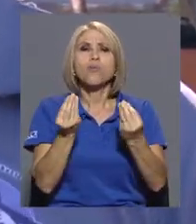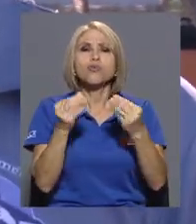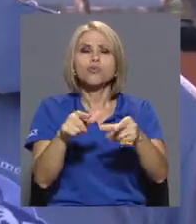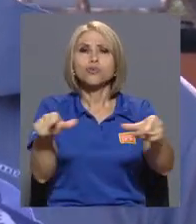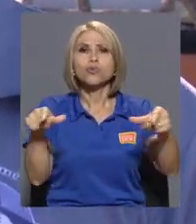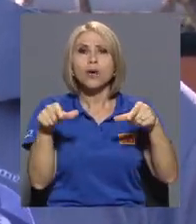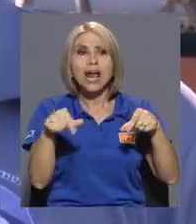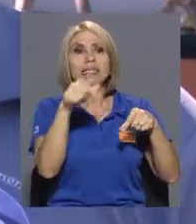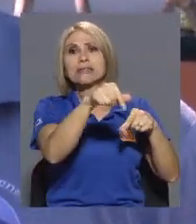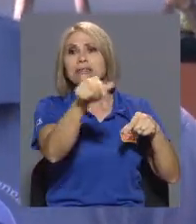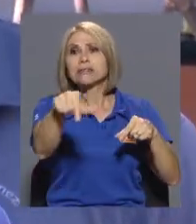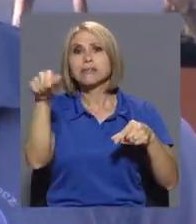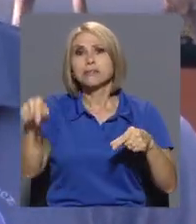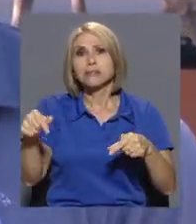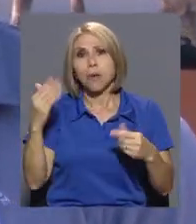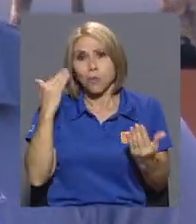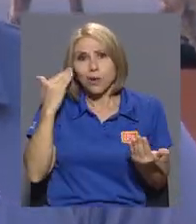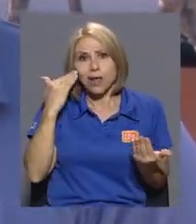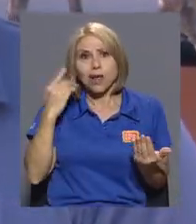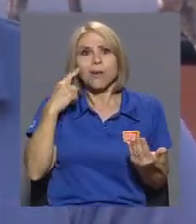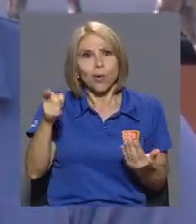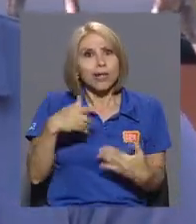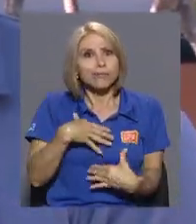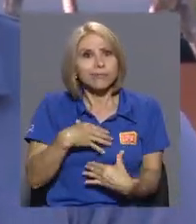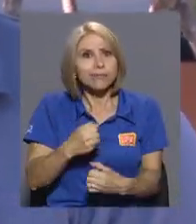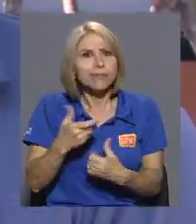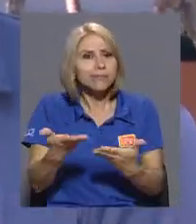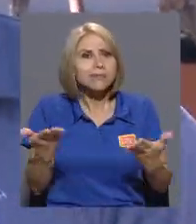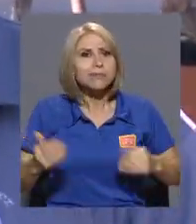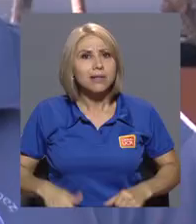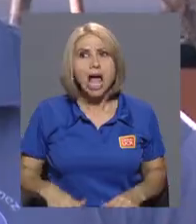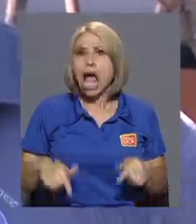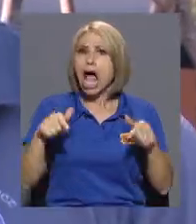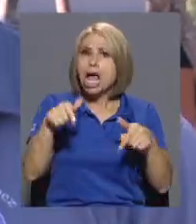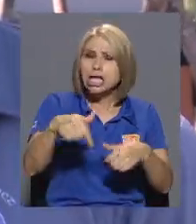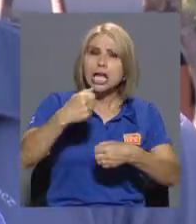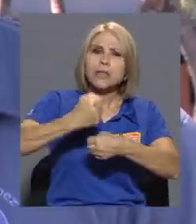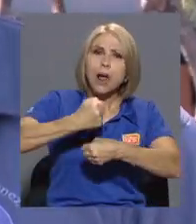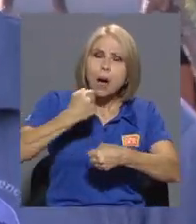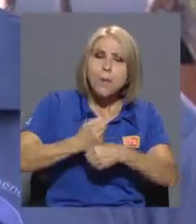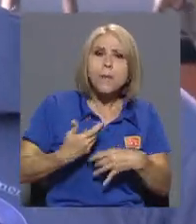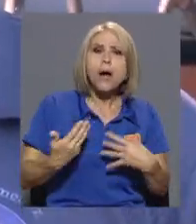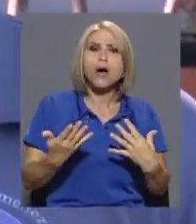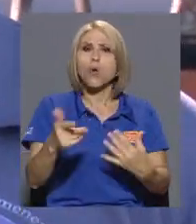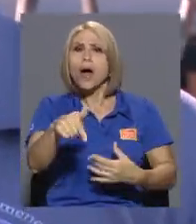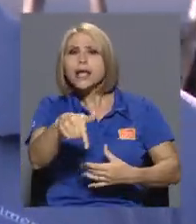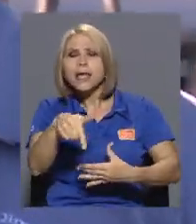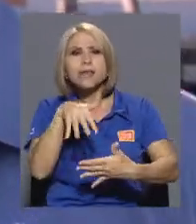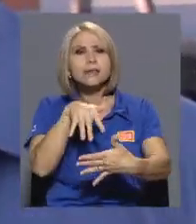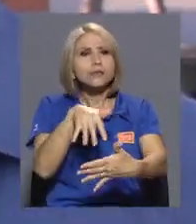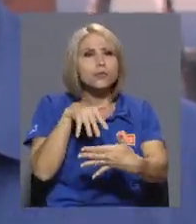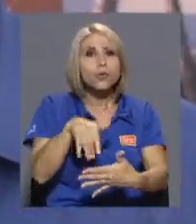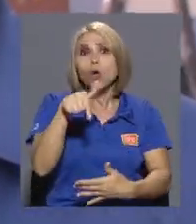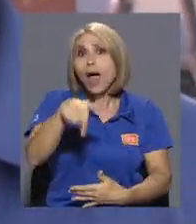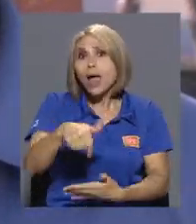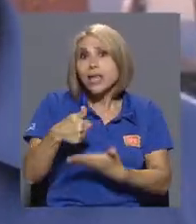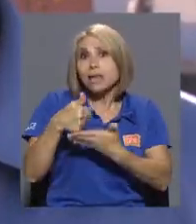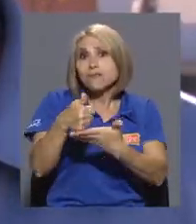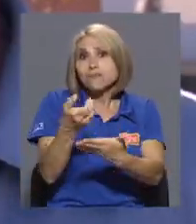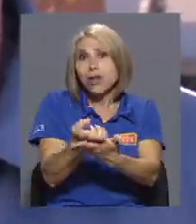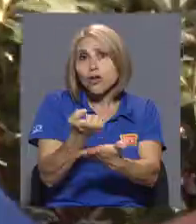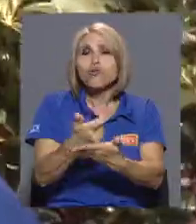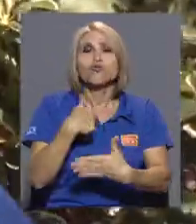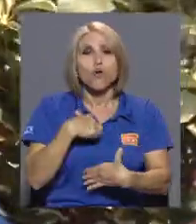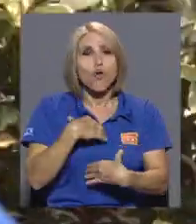está ahí por algo es porque es veces confiable aquí hay trabajo aquí hay estudio aquí hay becas o sea yo yo